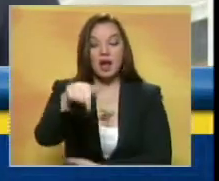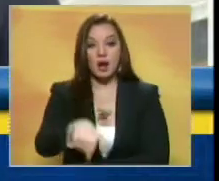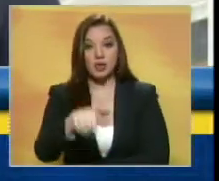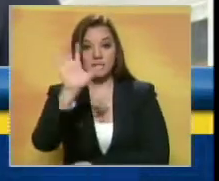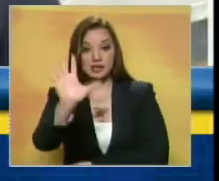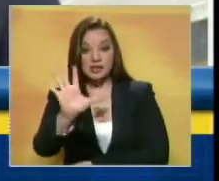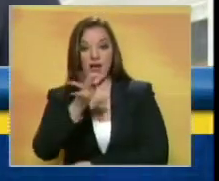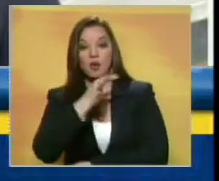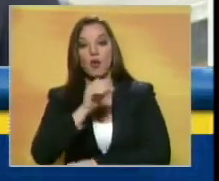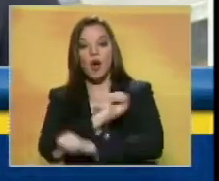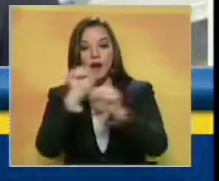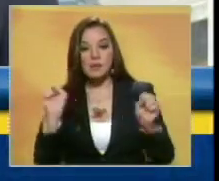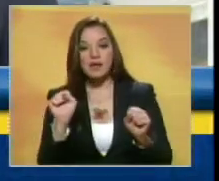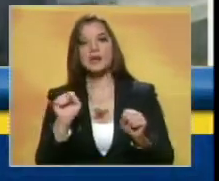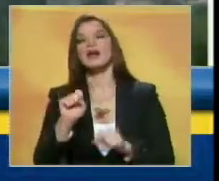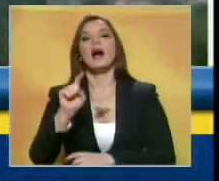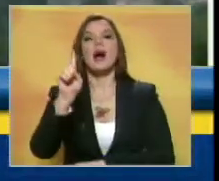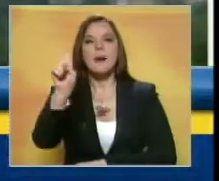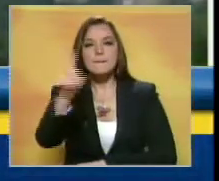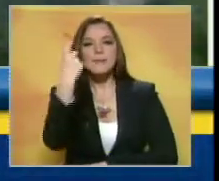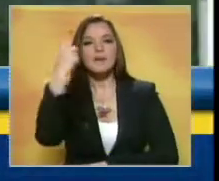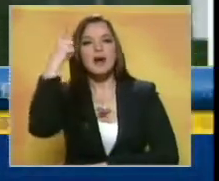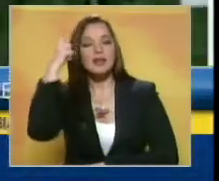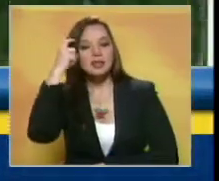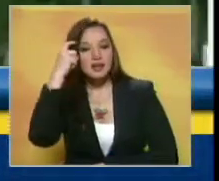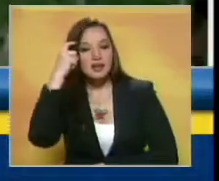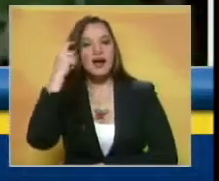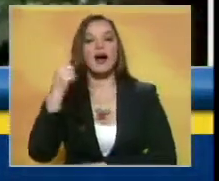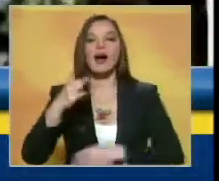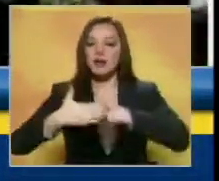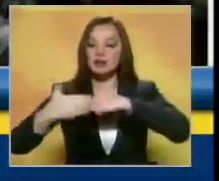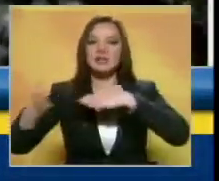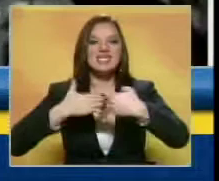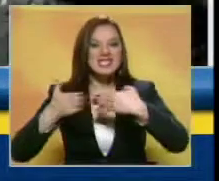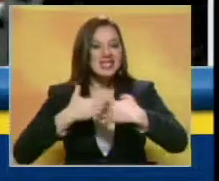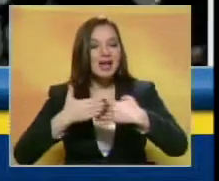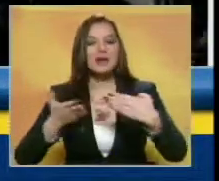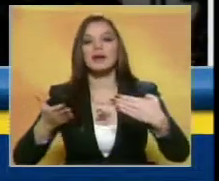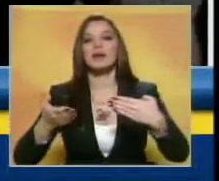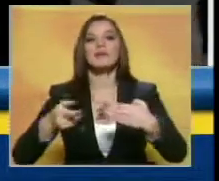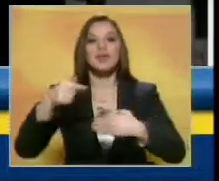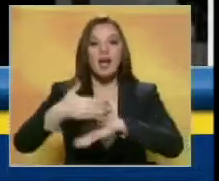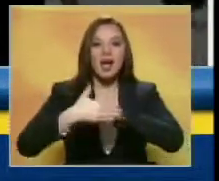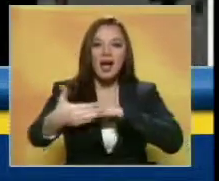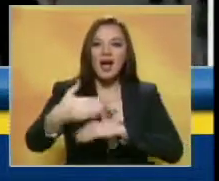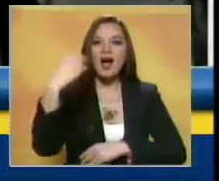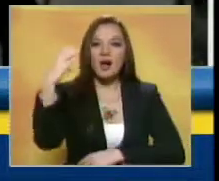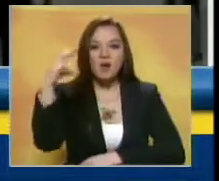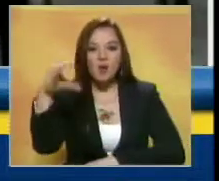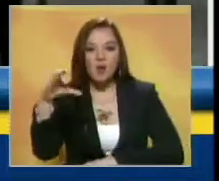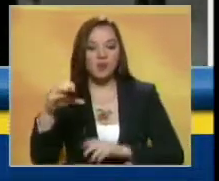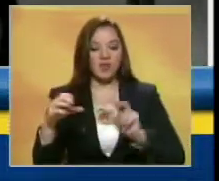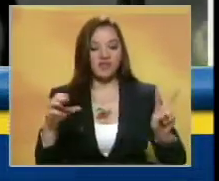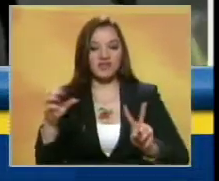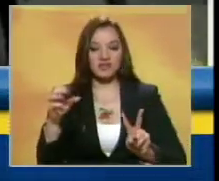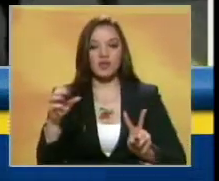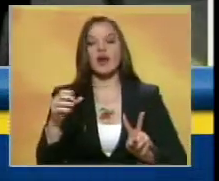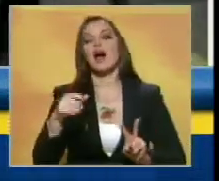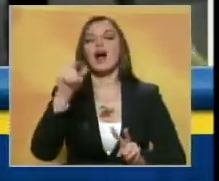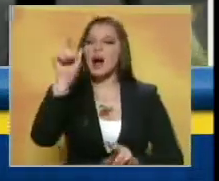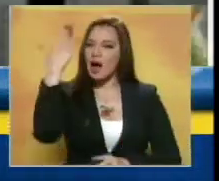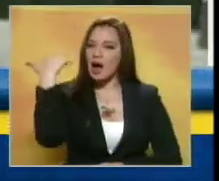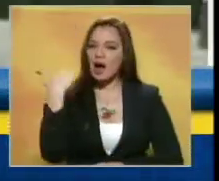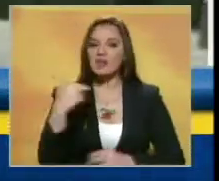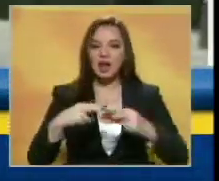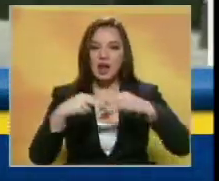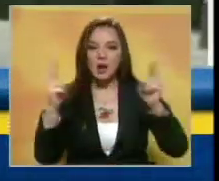se cumplió con el primer día de cierre operativo de la frontera con Colombia, que en esta parte de la geografía nacional tuvo lugar en las cabeceras de